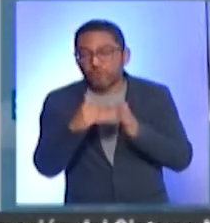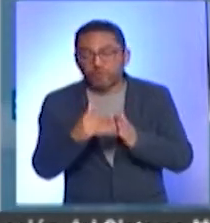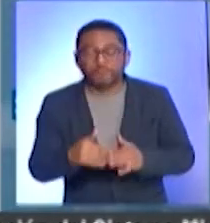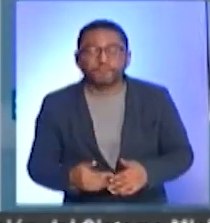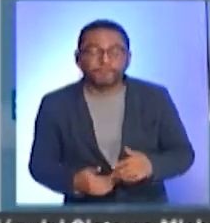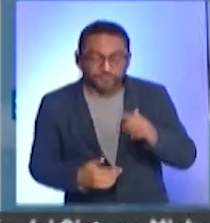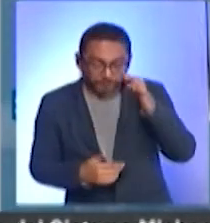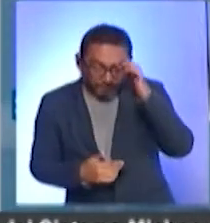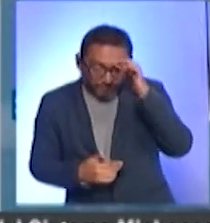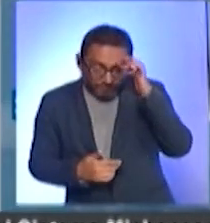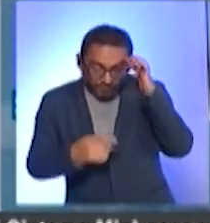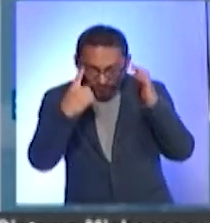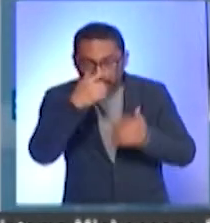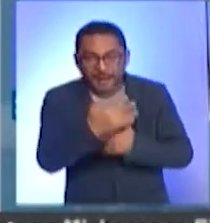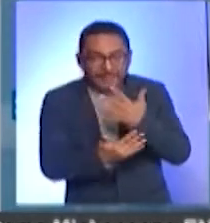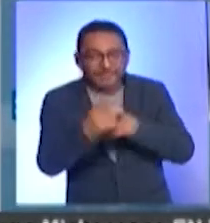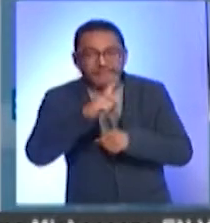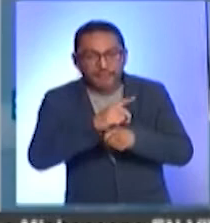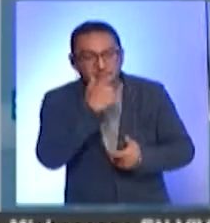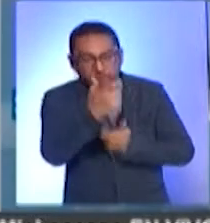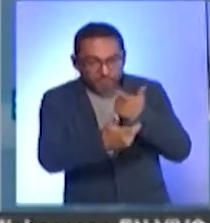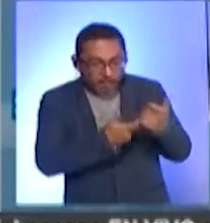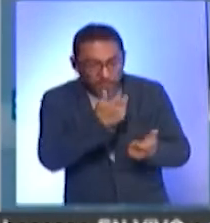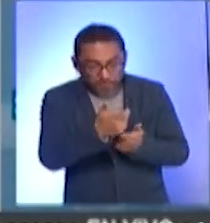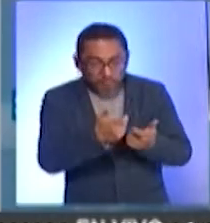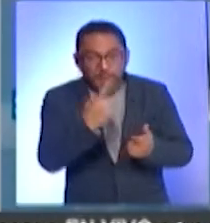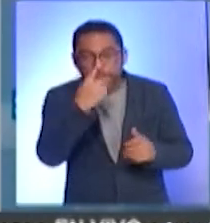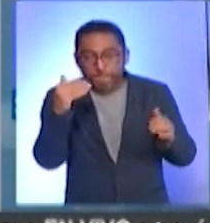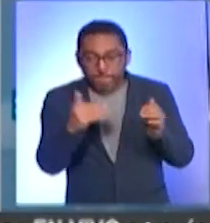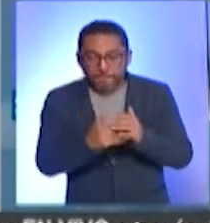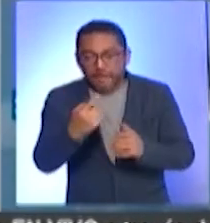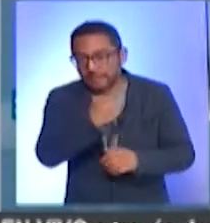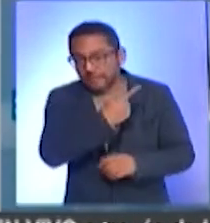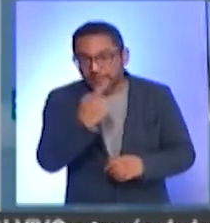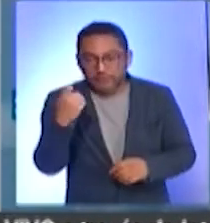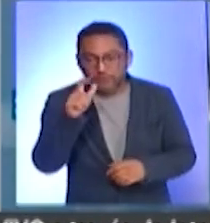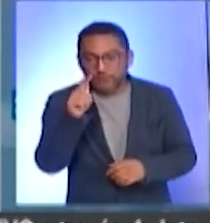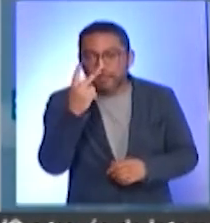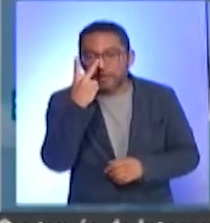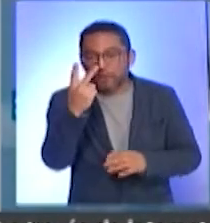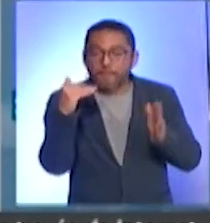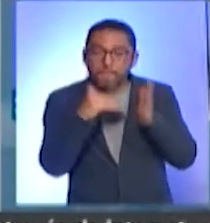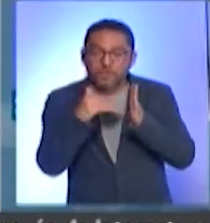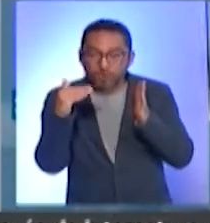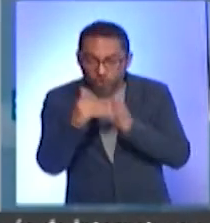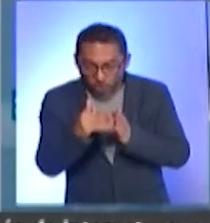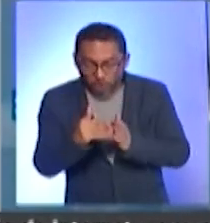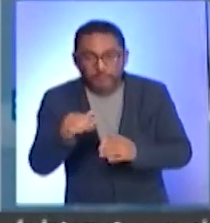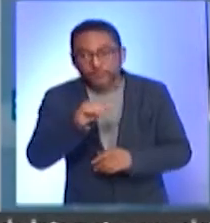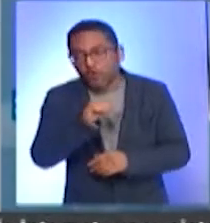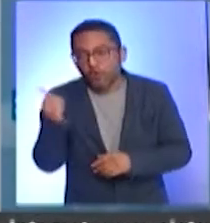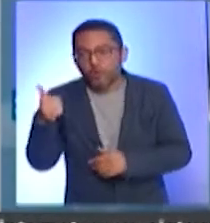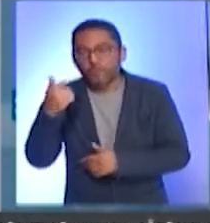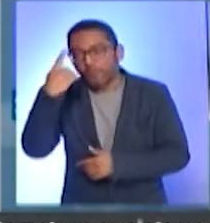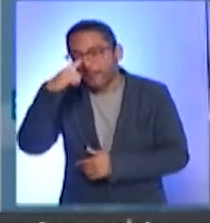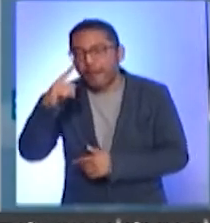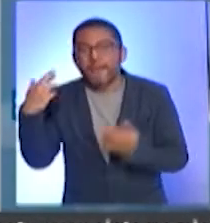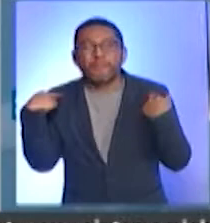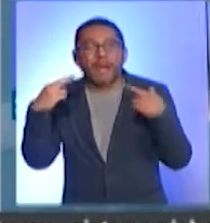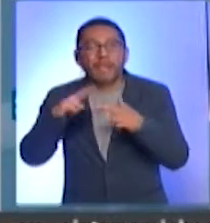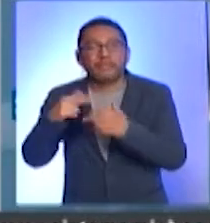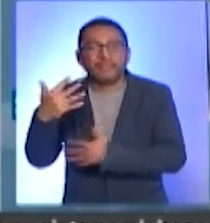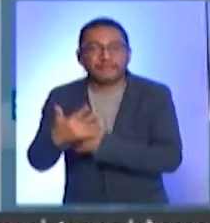en nómina y gastos operativos mil 102 millones de pesos y en nómina del magisterio